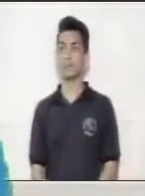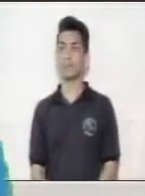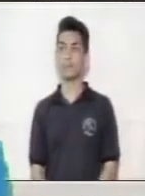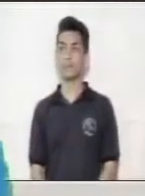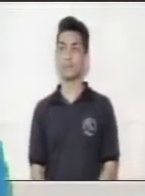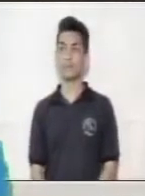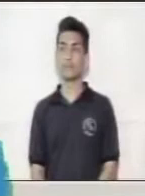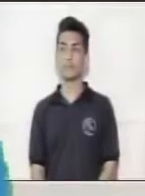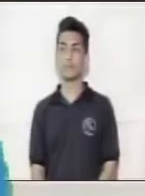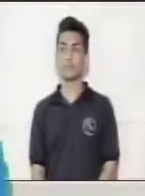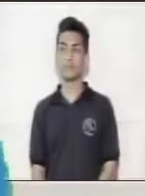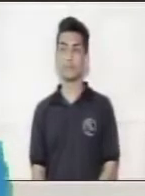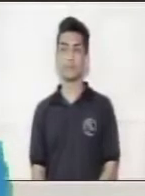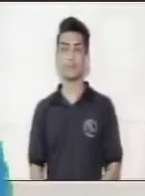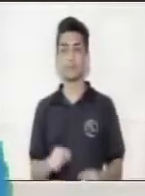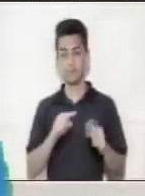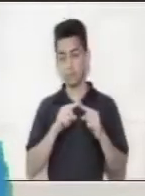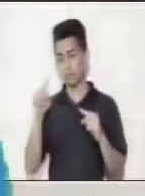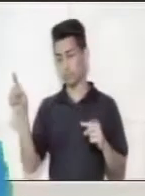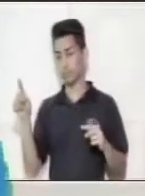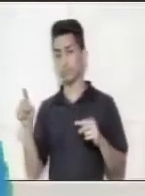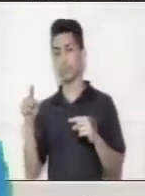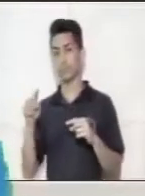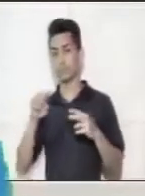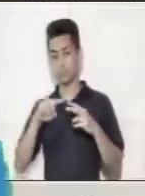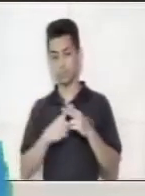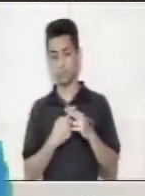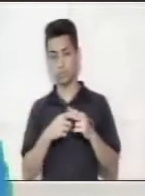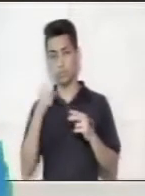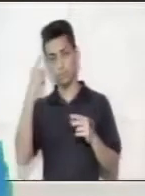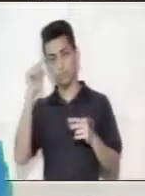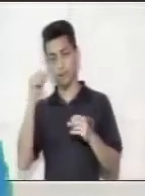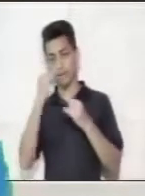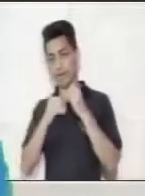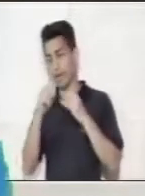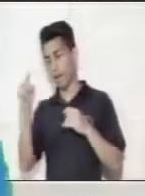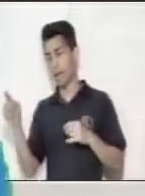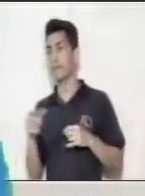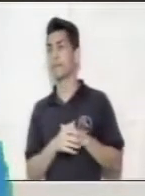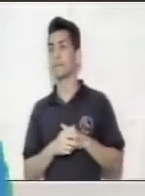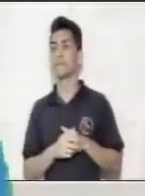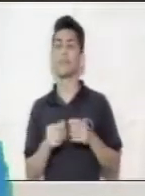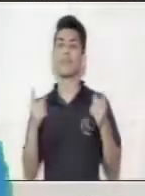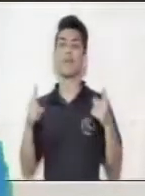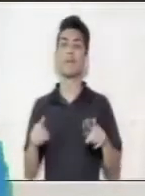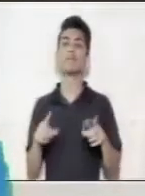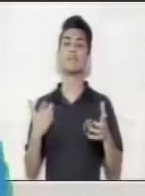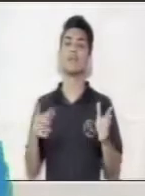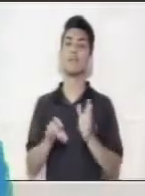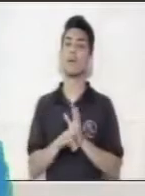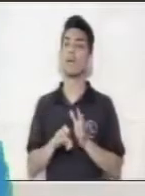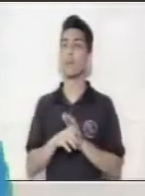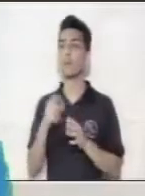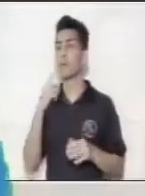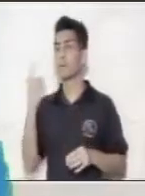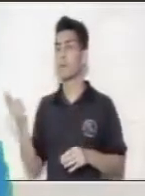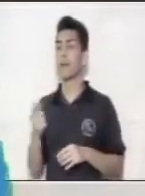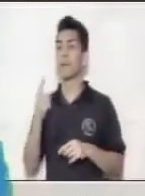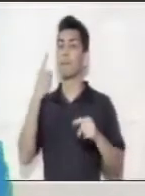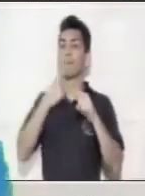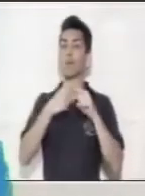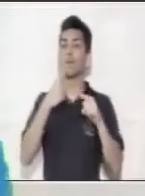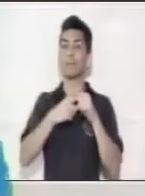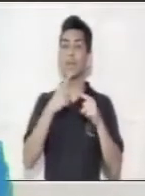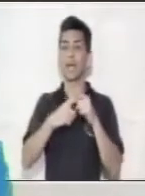Este es su origen y este es su final. ¿Qué pasa cuando ese vector es multiplicado por